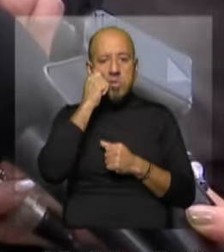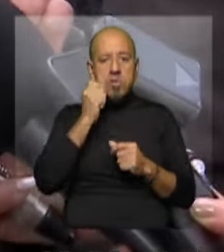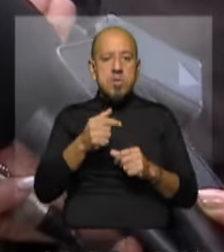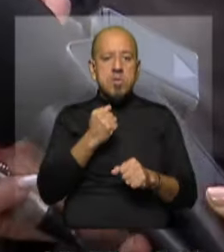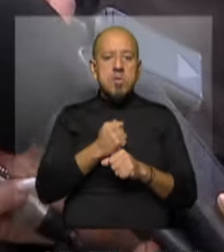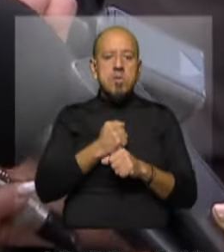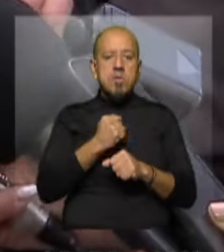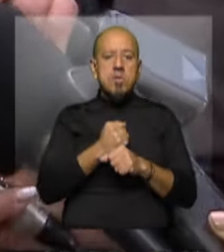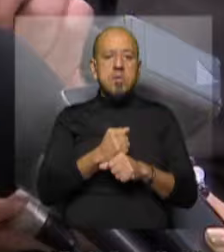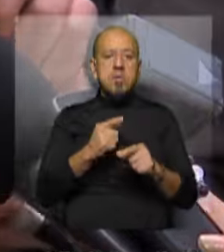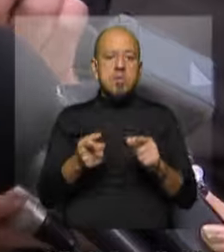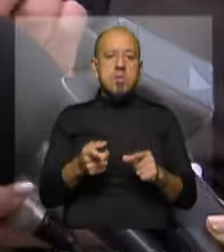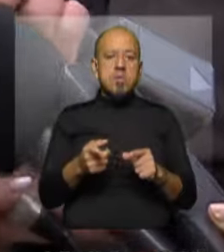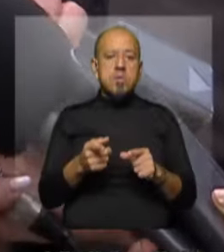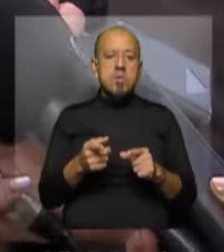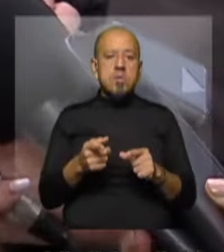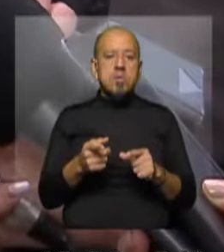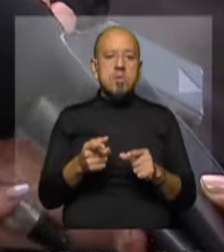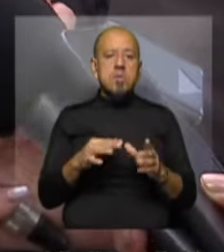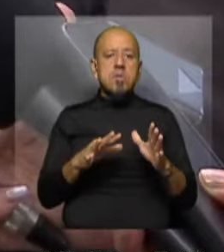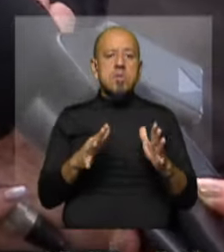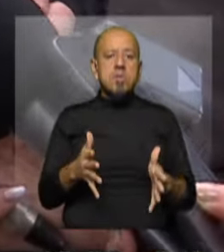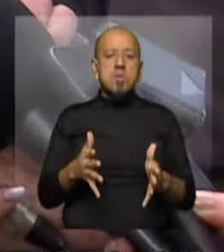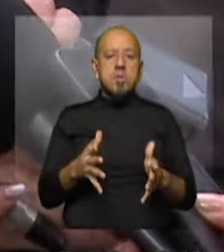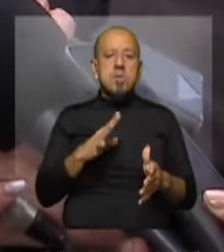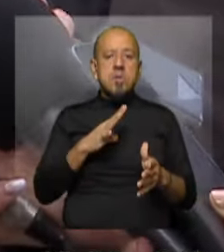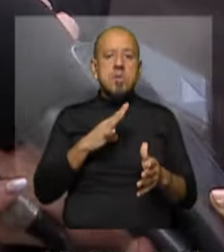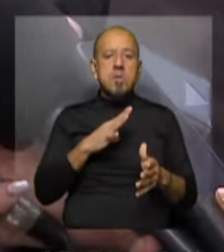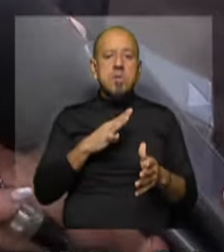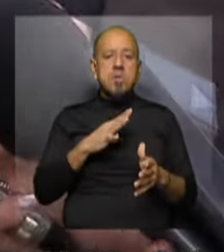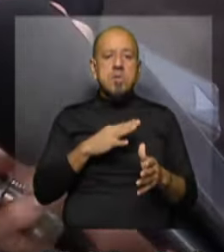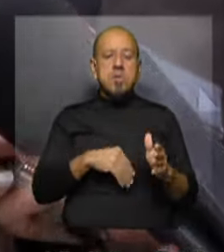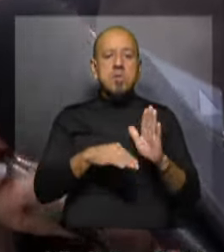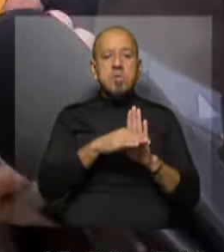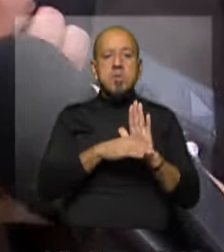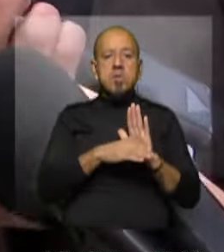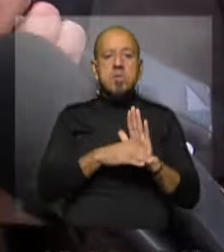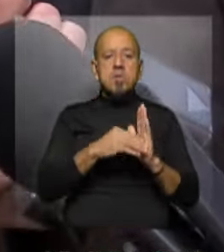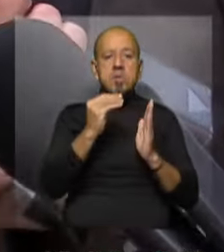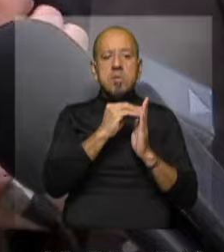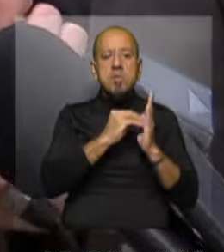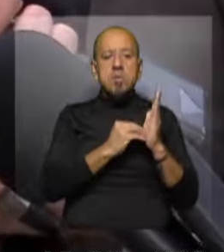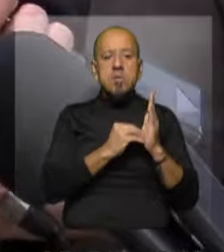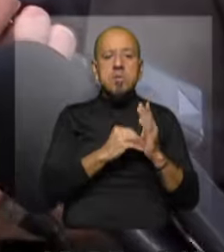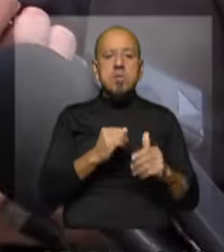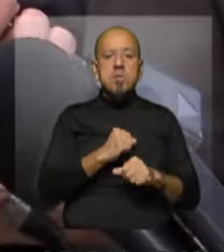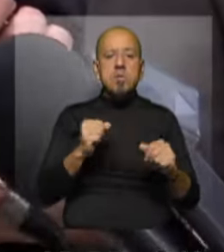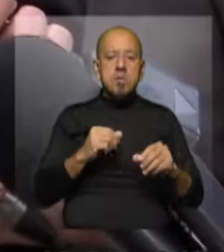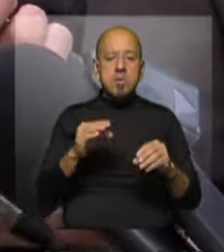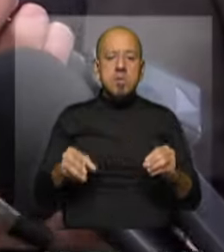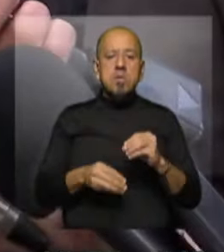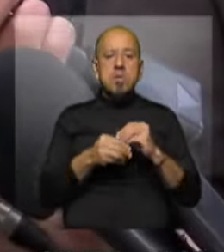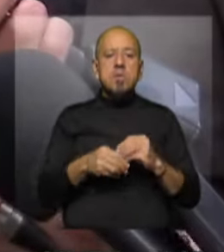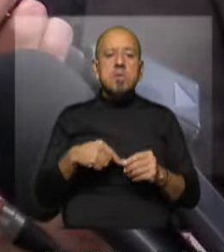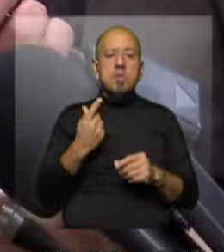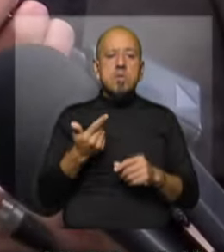trabajo con buenas condiciones y demás, y bueno, y queda una lista de prelación que cuando esta persona se vaya pueda acceder otra persona. Por eso fue el análisis